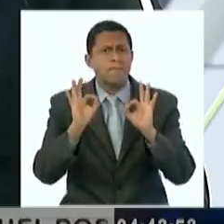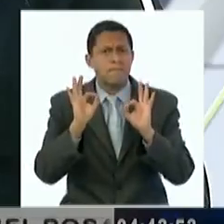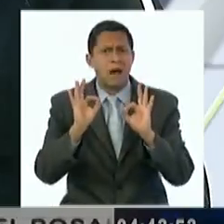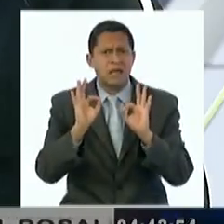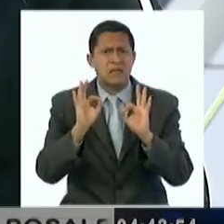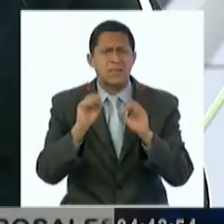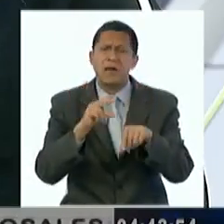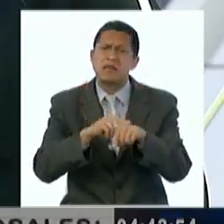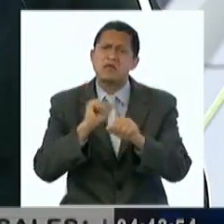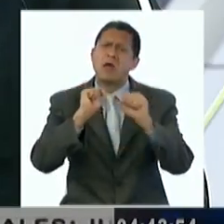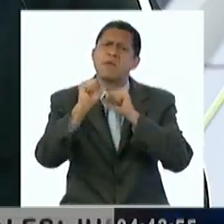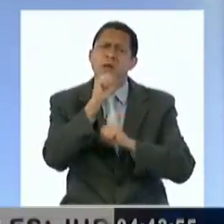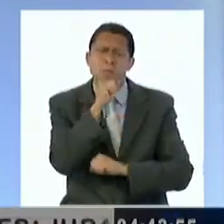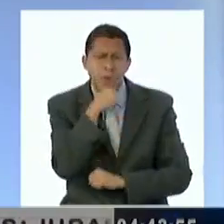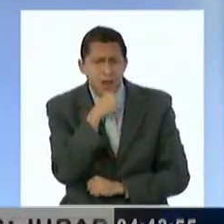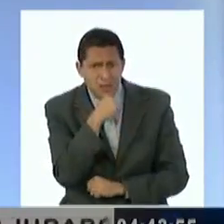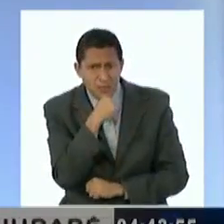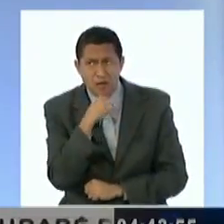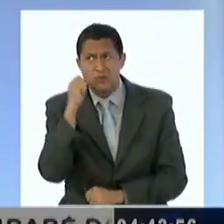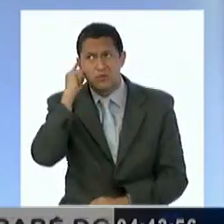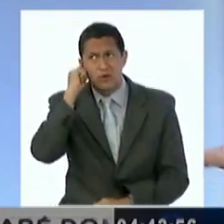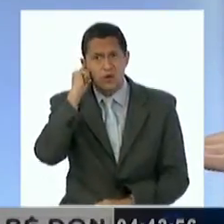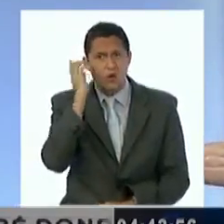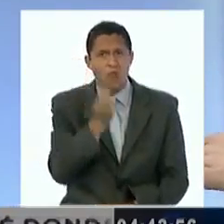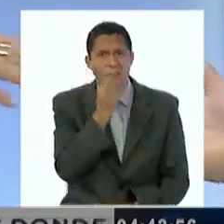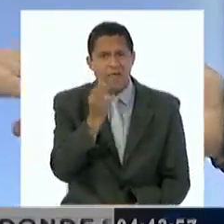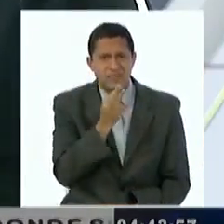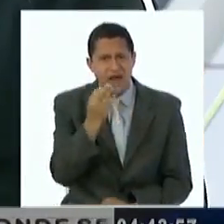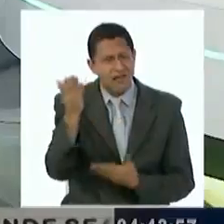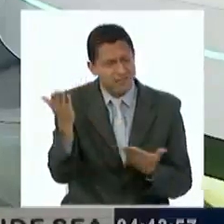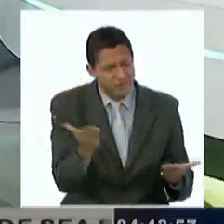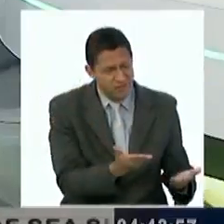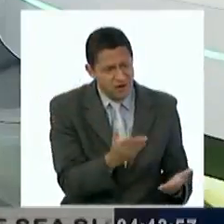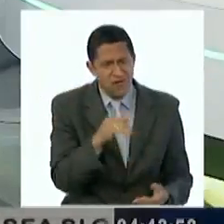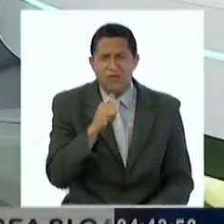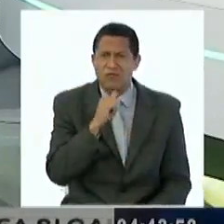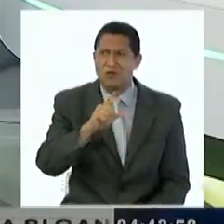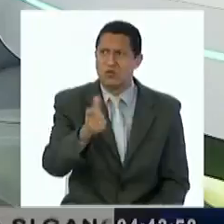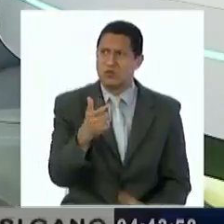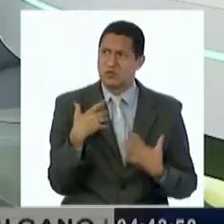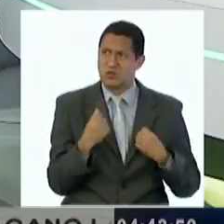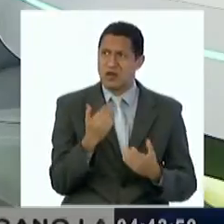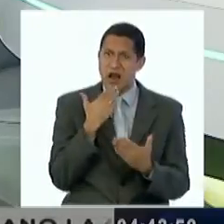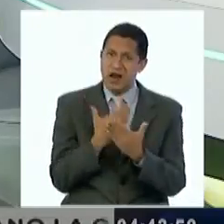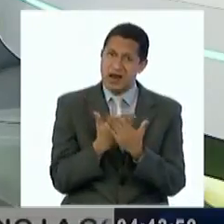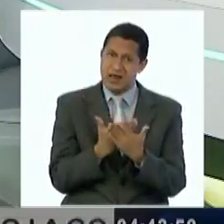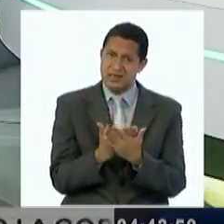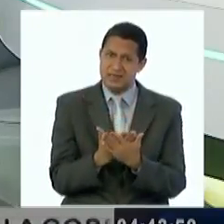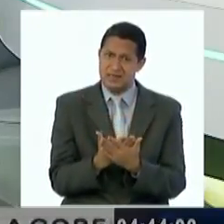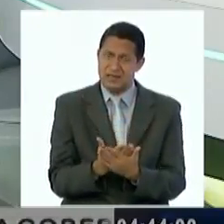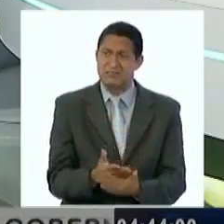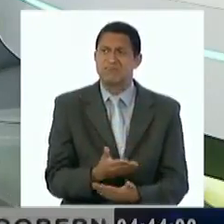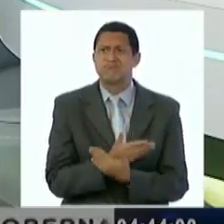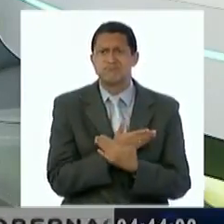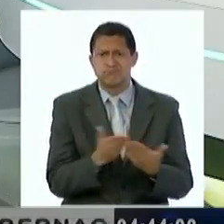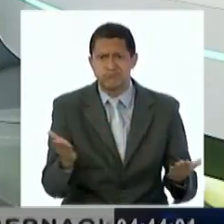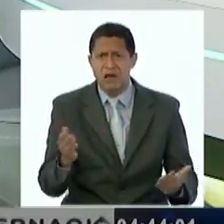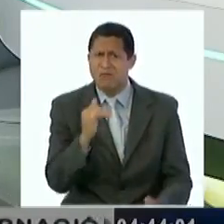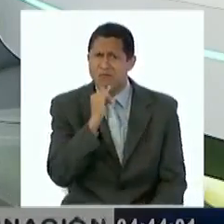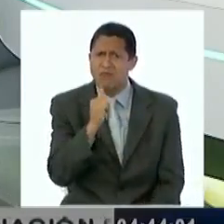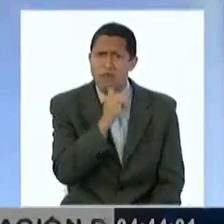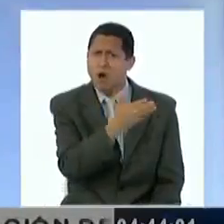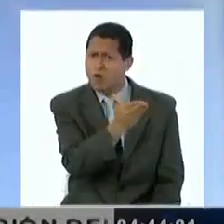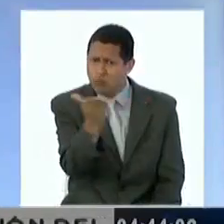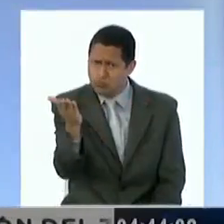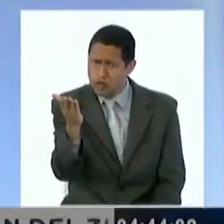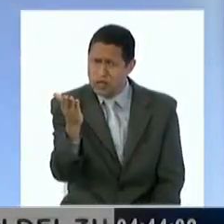medicina antienvejecimiento buenas tardes doctor bienvenido a noticias una visión sarver del automotor severísimo un placer haber que haya